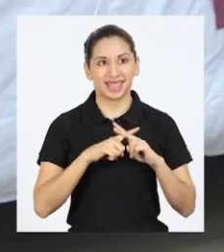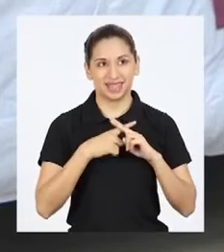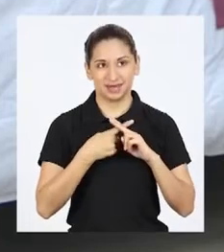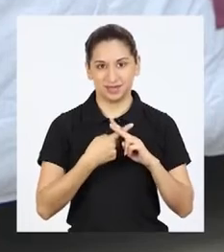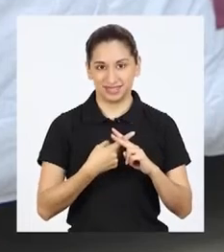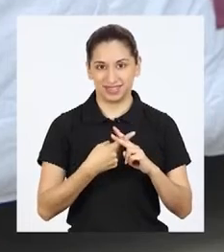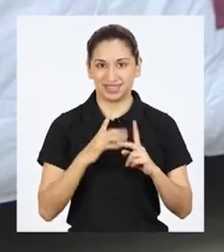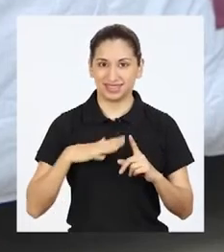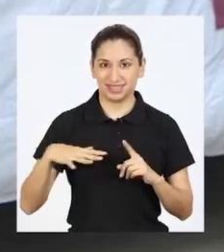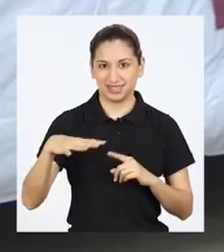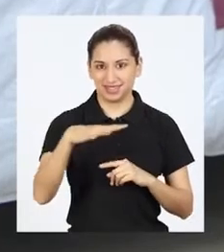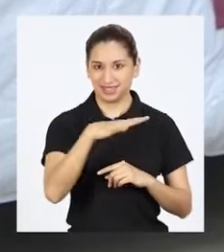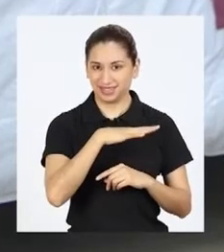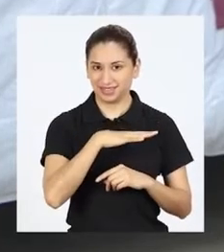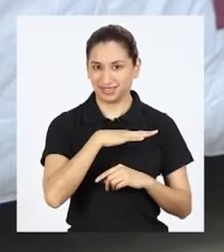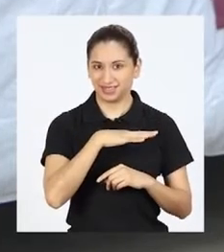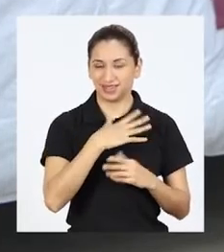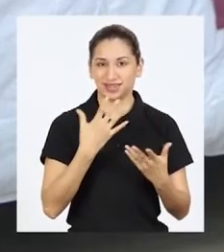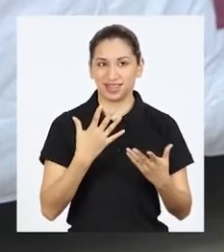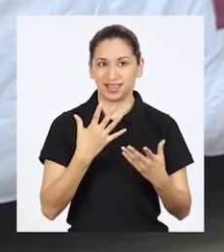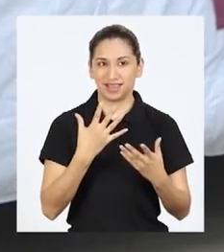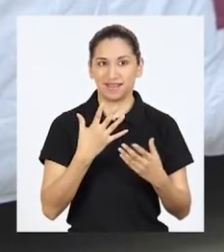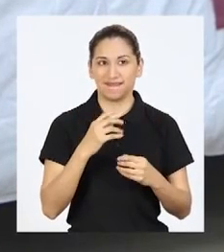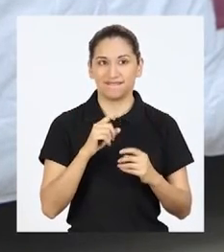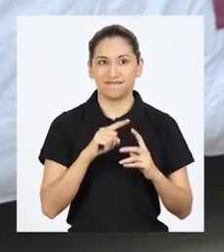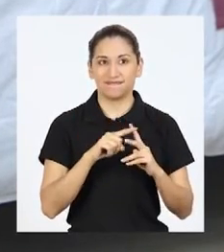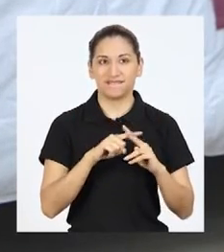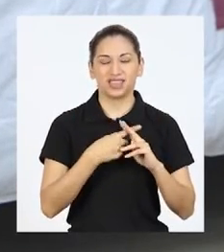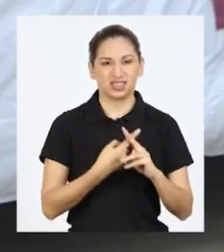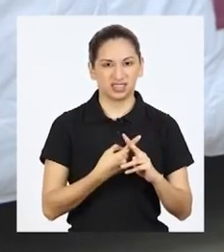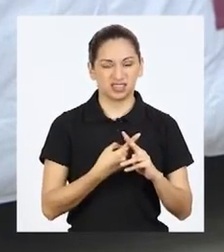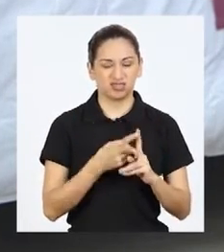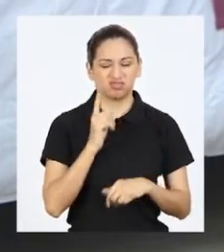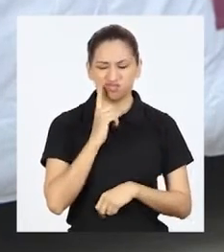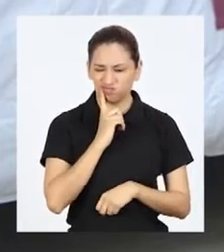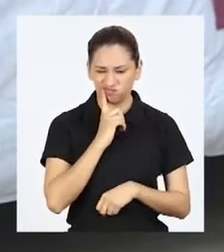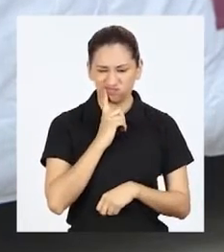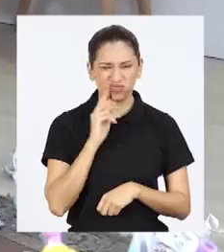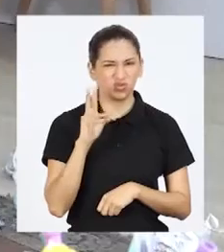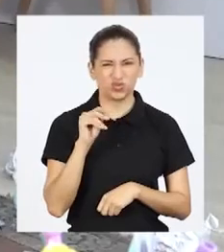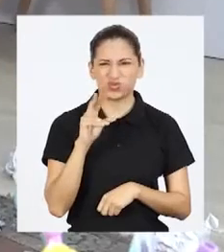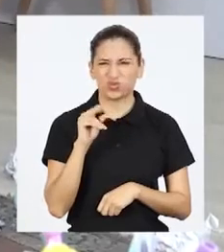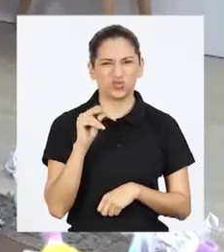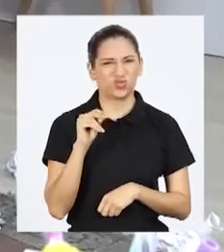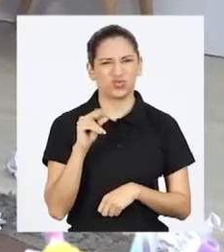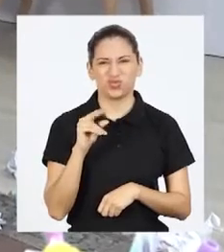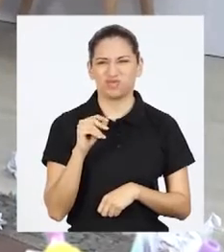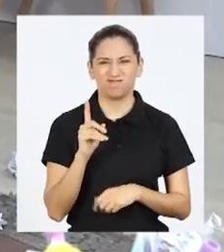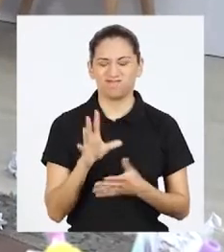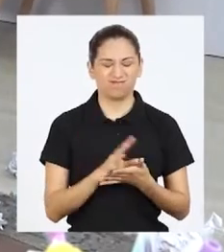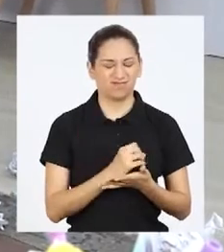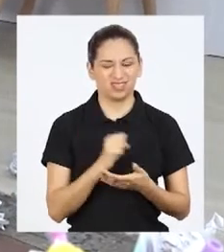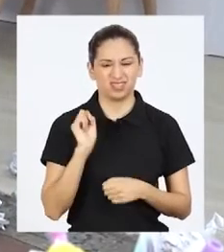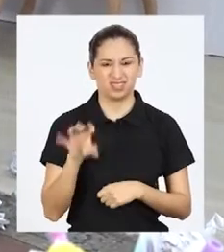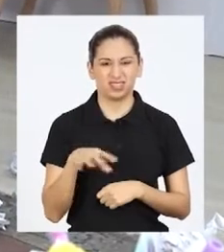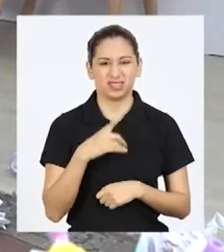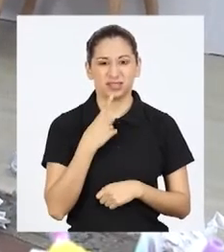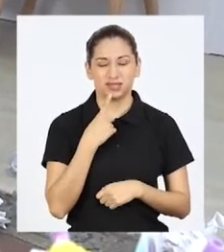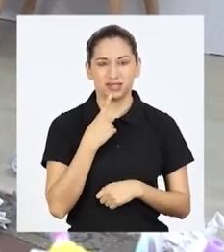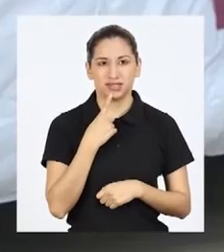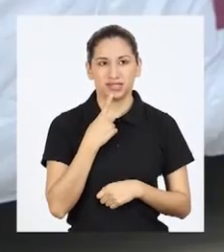Empecemos por el inicio. No, eso tampoco.